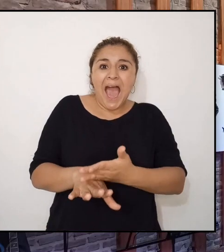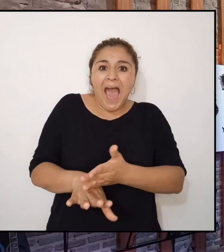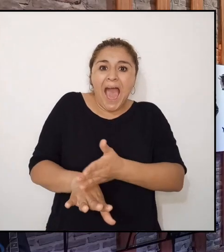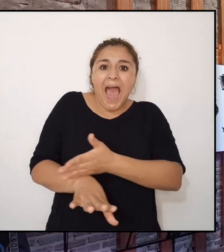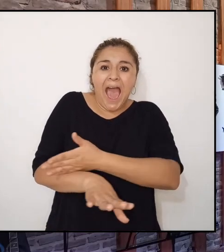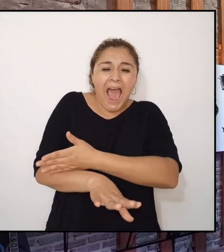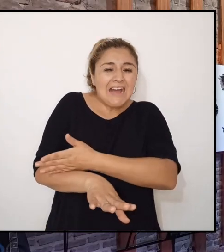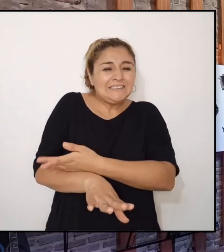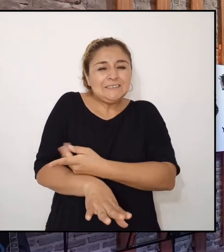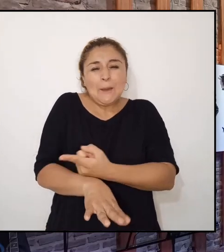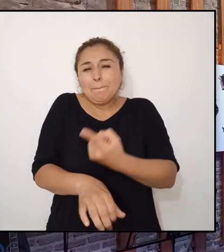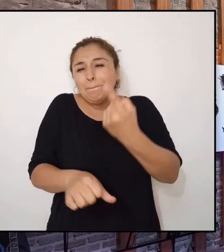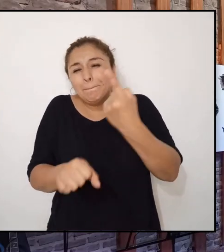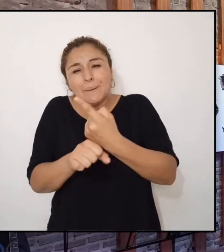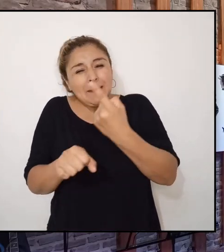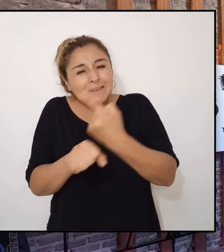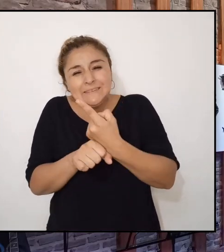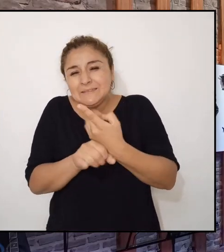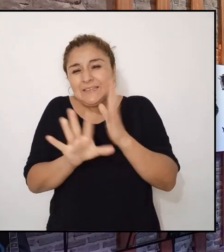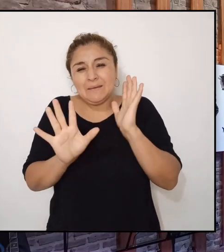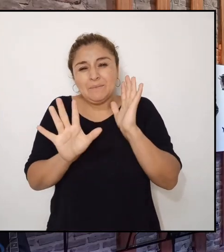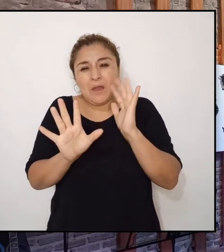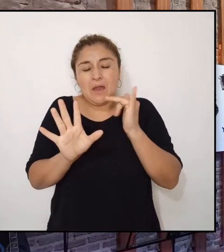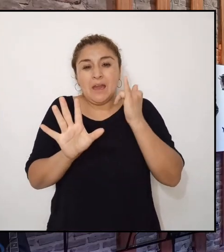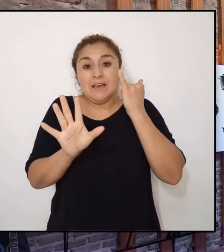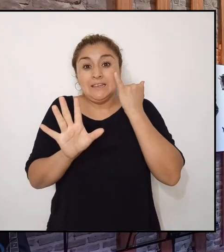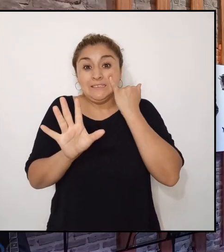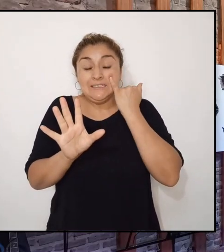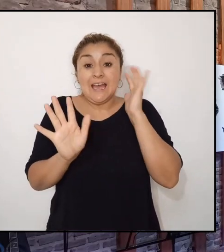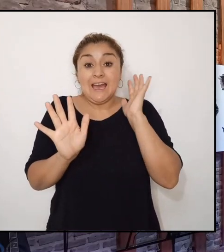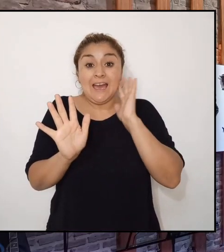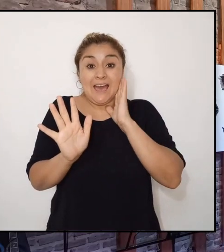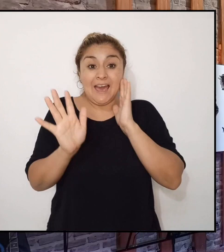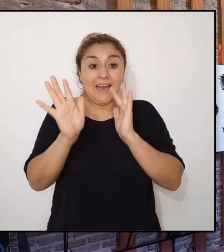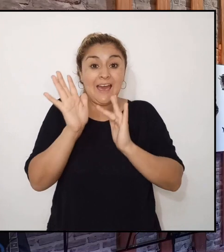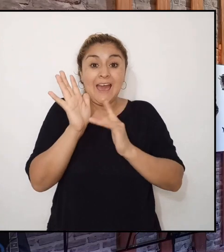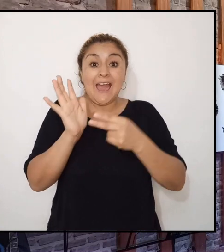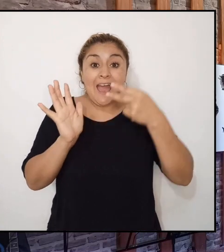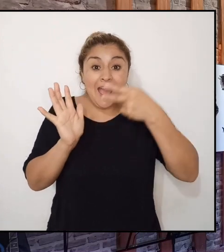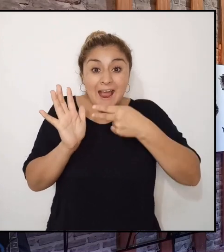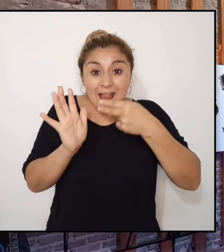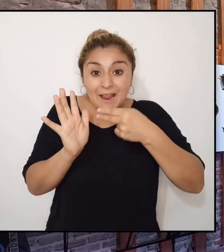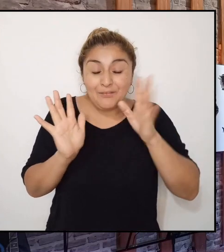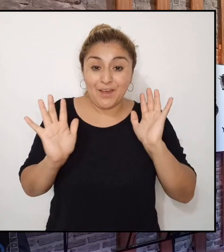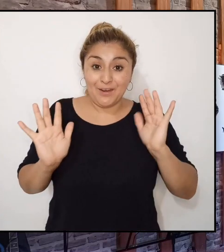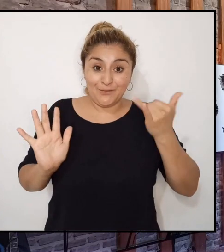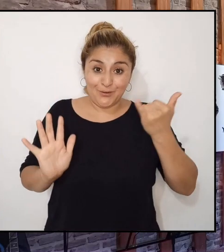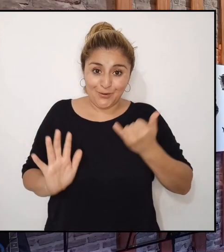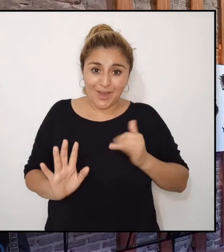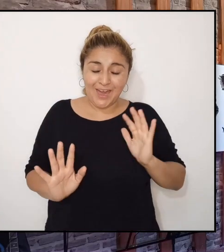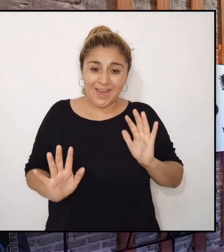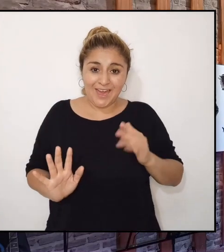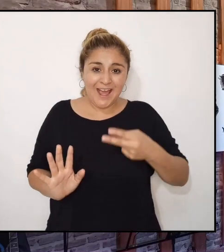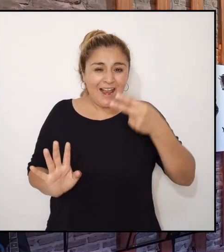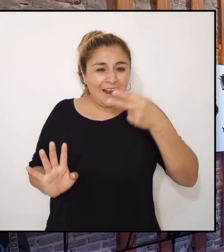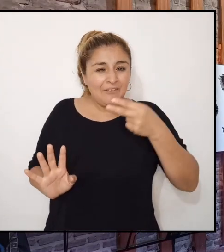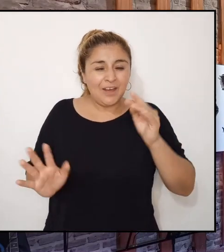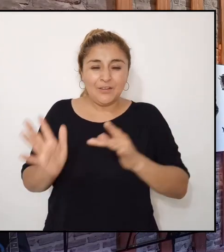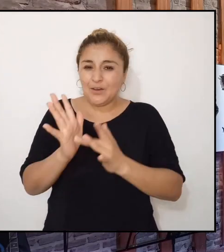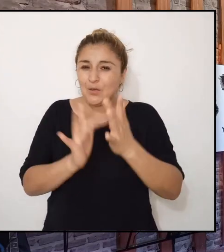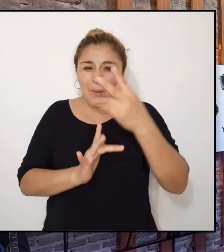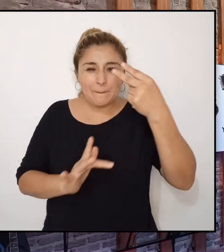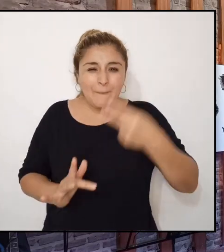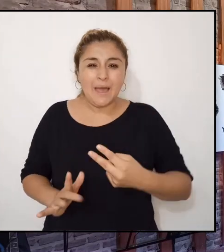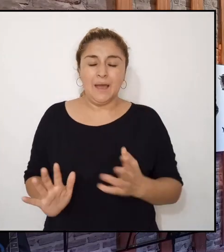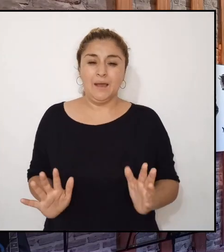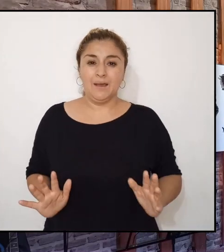significa palabra, ¿no? Y hay traducciones, otras, yo tengo Reina Valera 1960, pero hay otras traducciones que directamente dicen el principio era